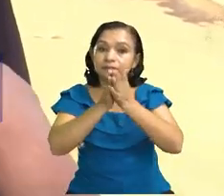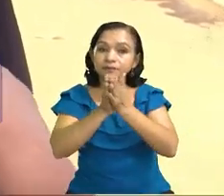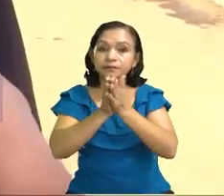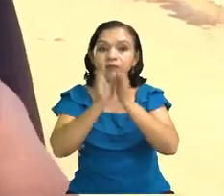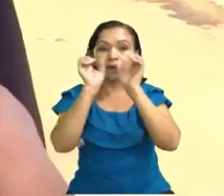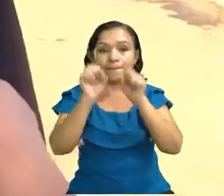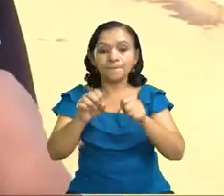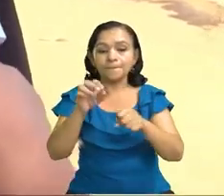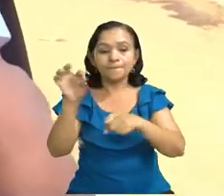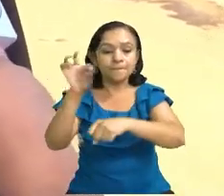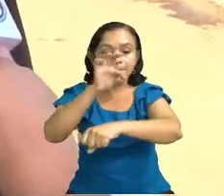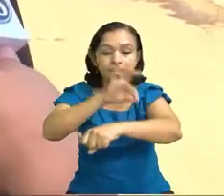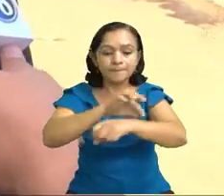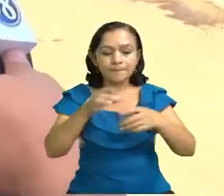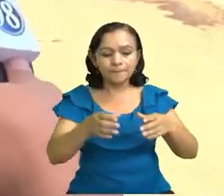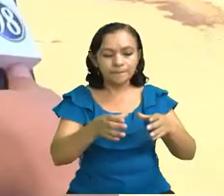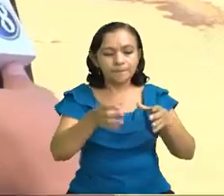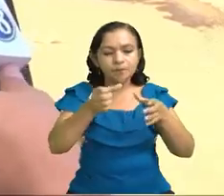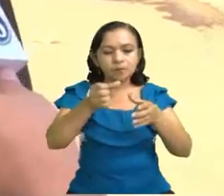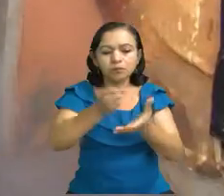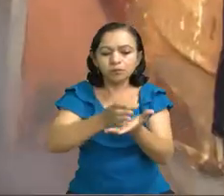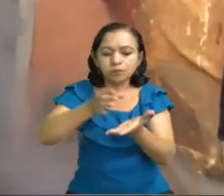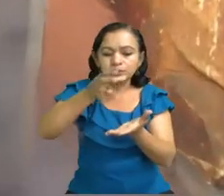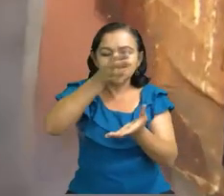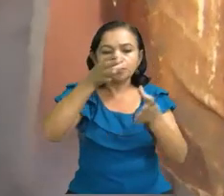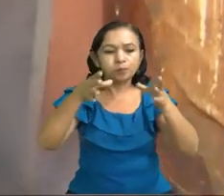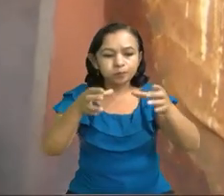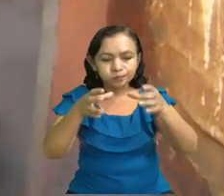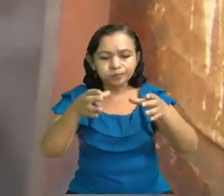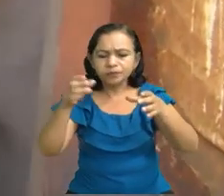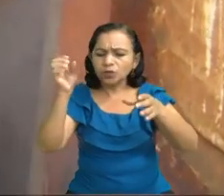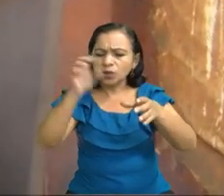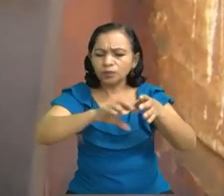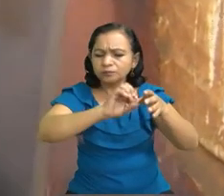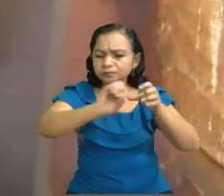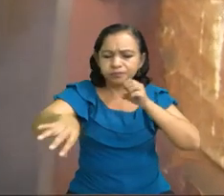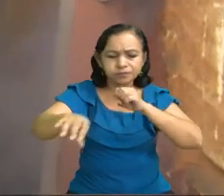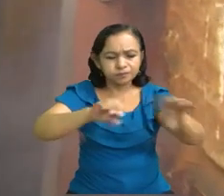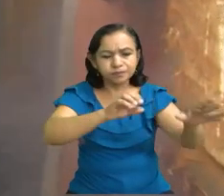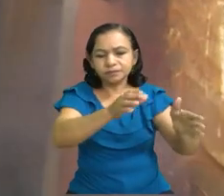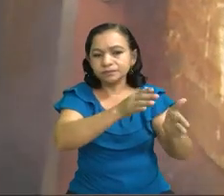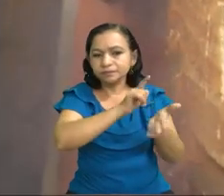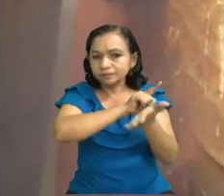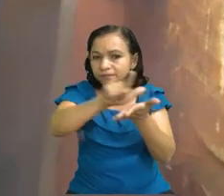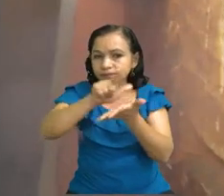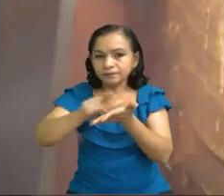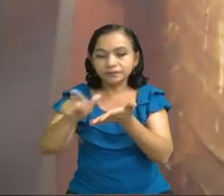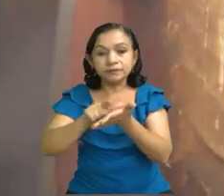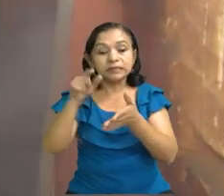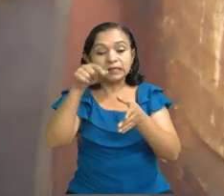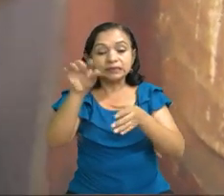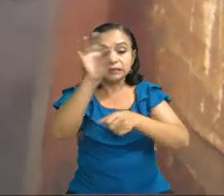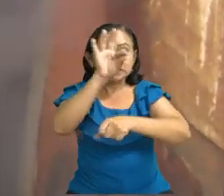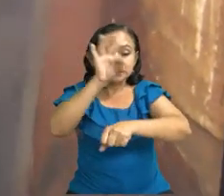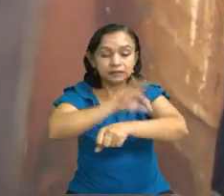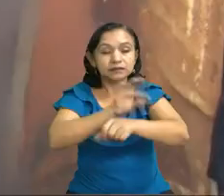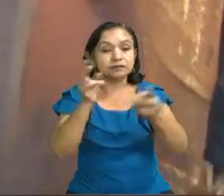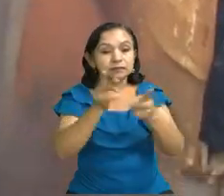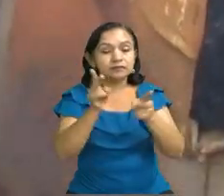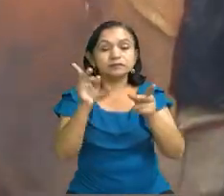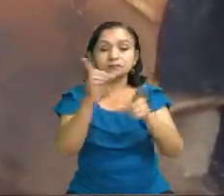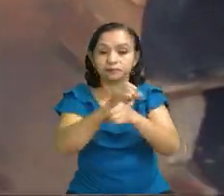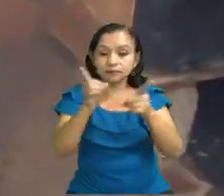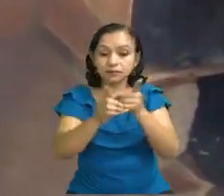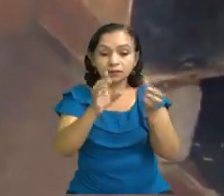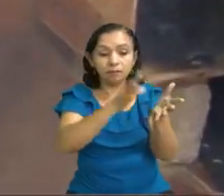posibles creros de mosquitos, las pichingas, las botellas, las latas, los tarros, todos estos objetos que acumulen agua son un criadero de mosquitos y se tienen que eliminar dentro